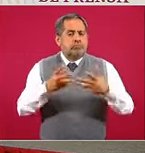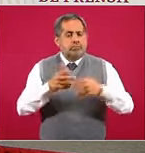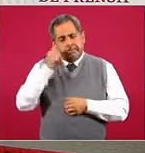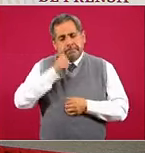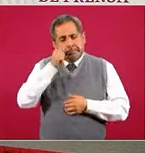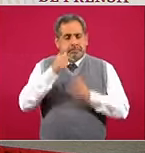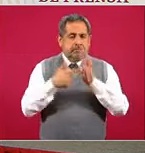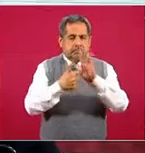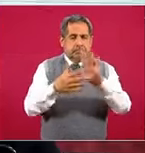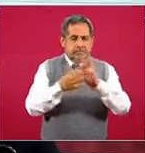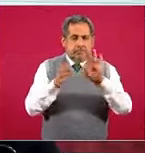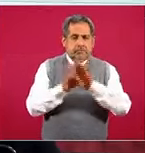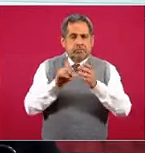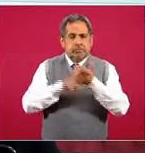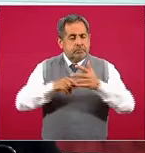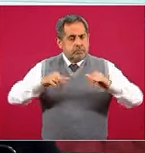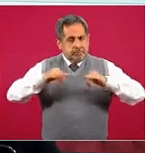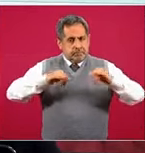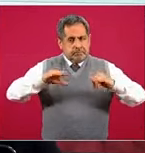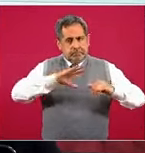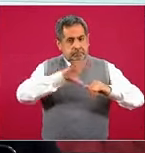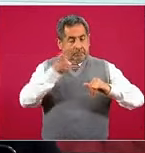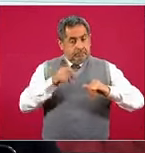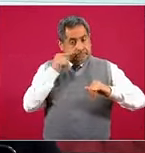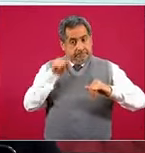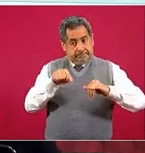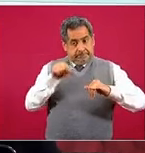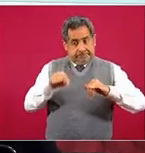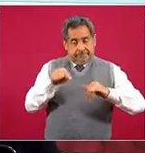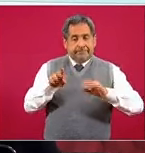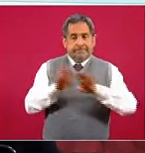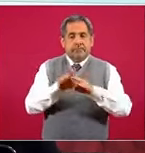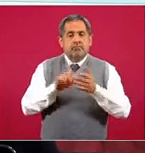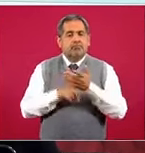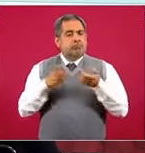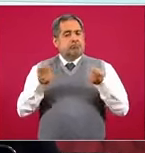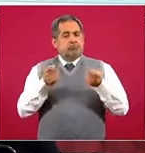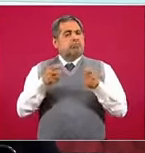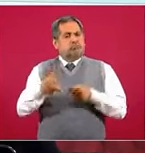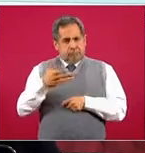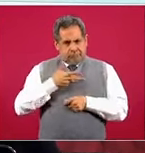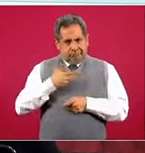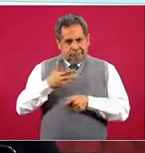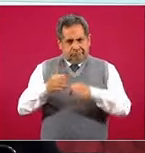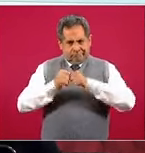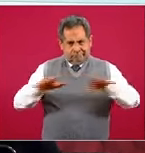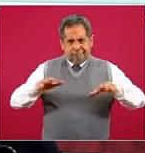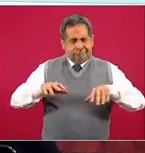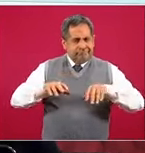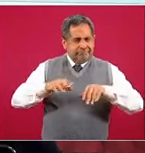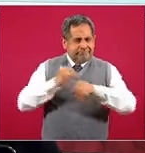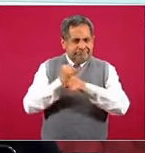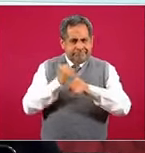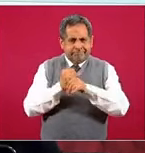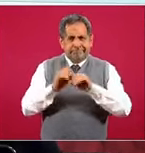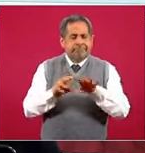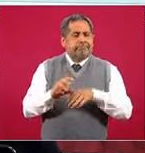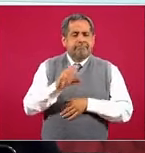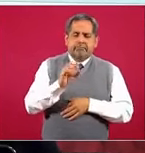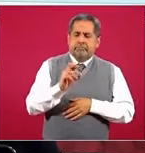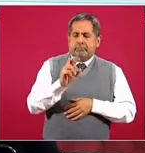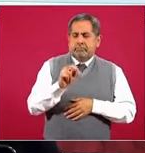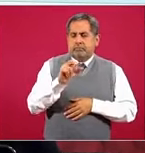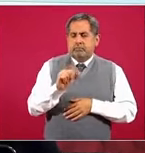conferencia. Este es un mapa que se toma del tablero de control que está publicado en la página